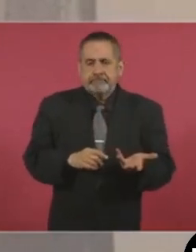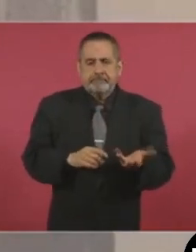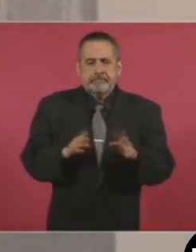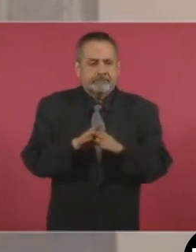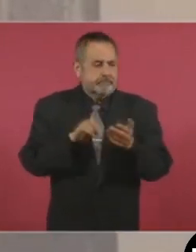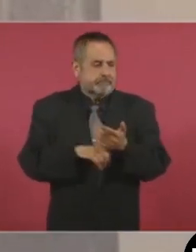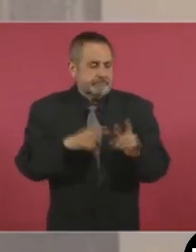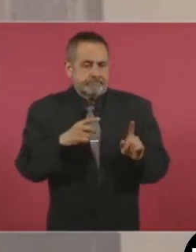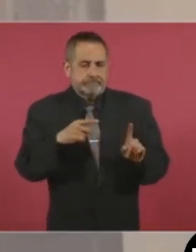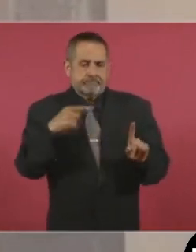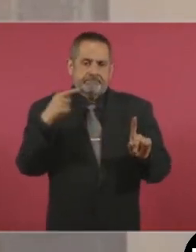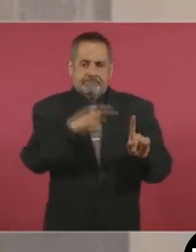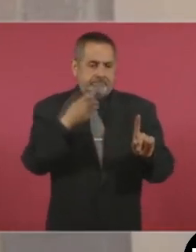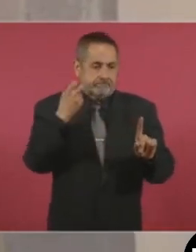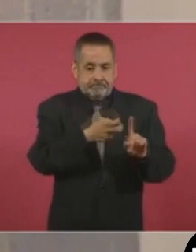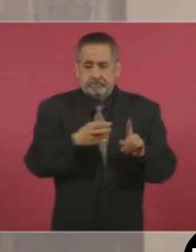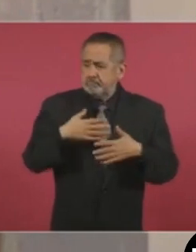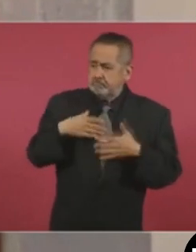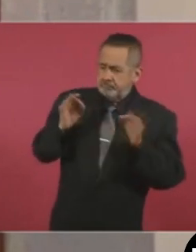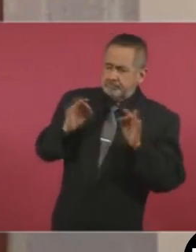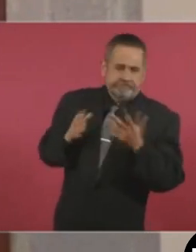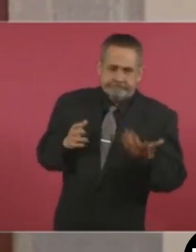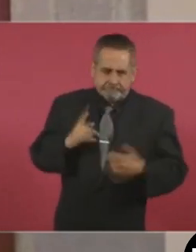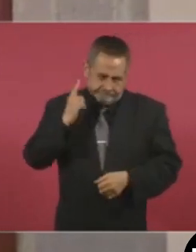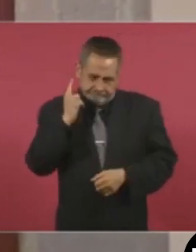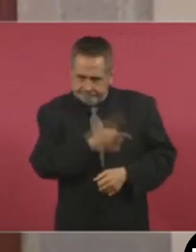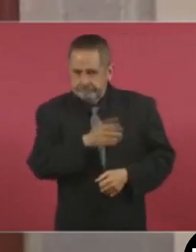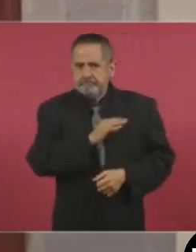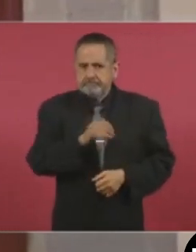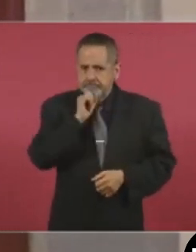al responsable de ese segundo disparo.